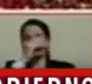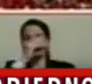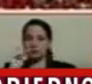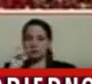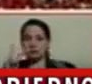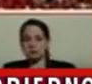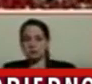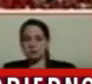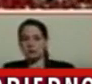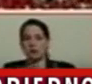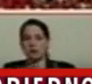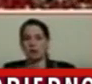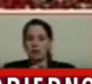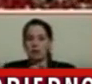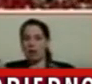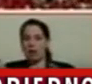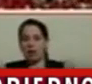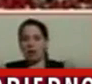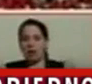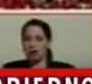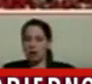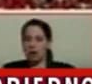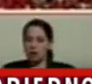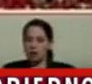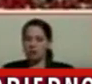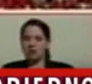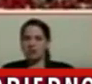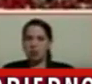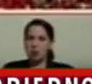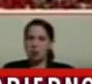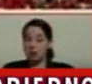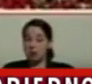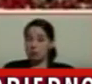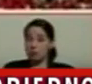el gobierno de Estados Unidos para darme un golpe de Estado a mí.